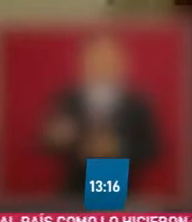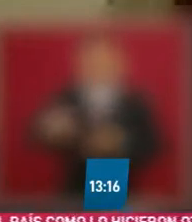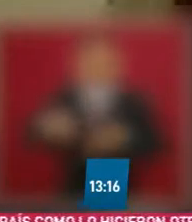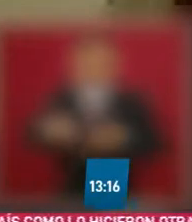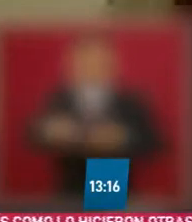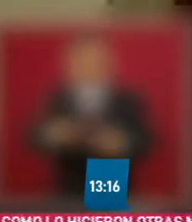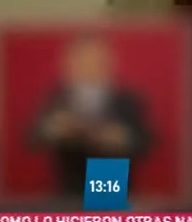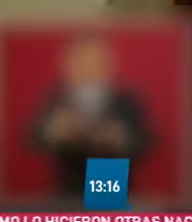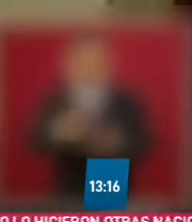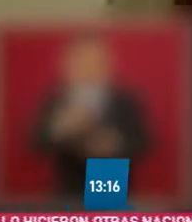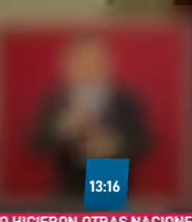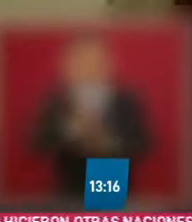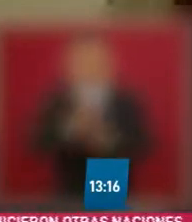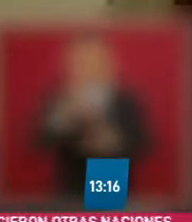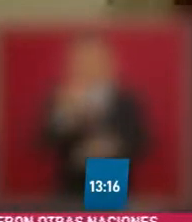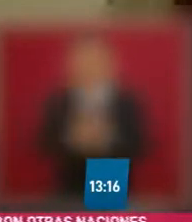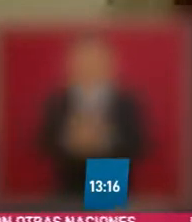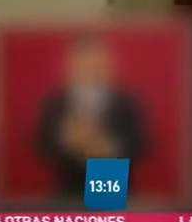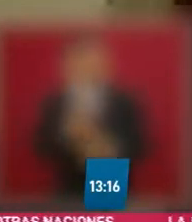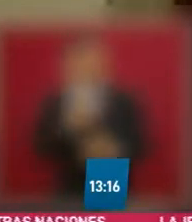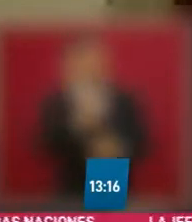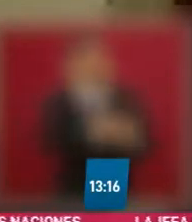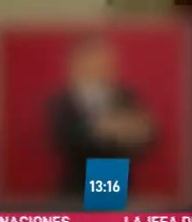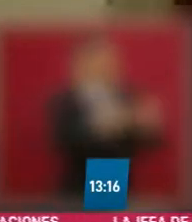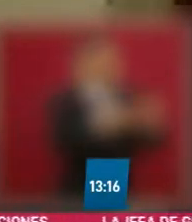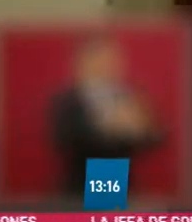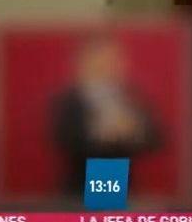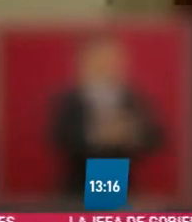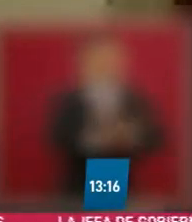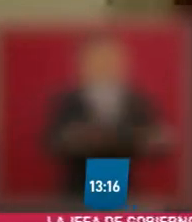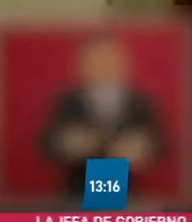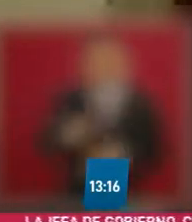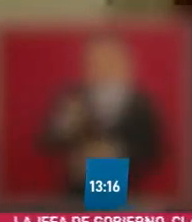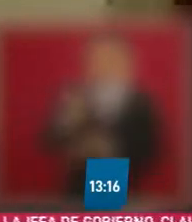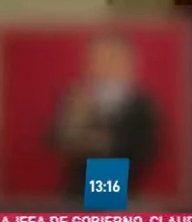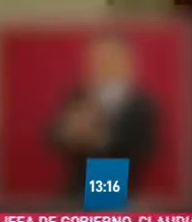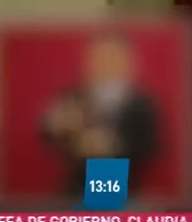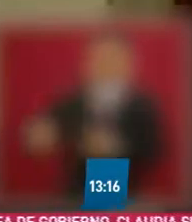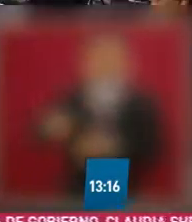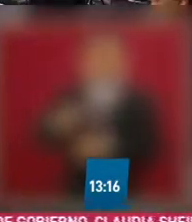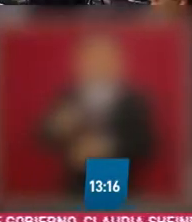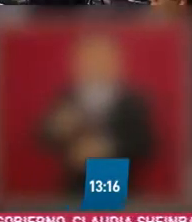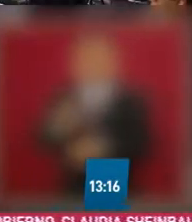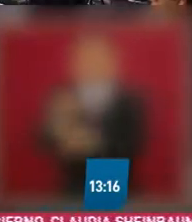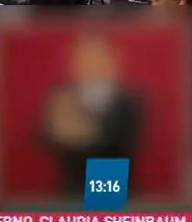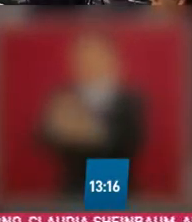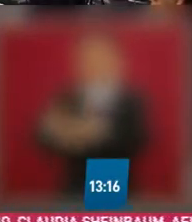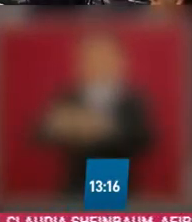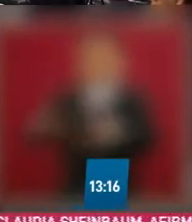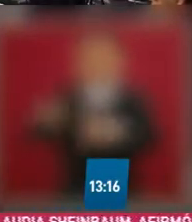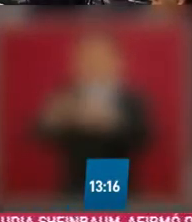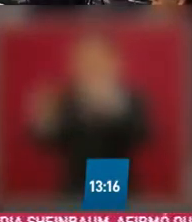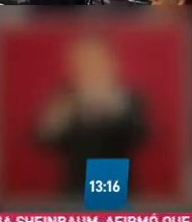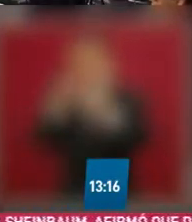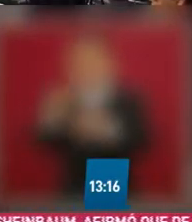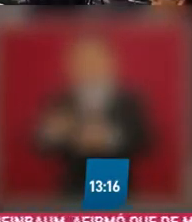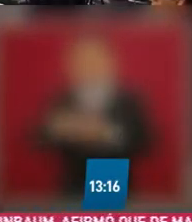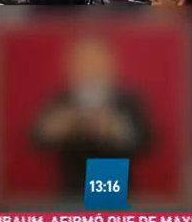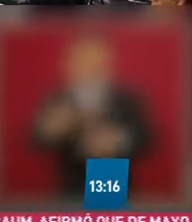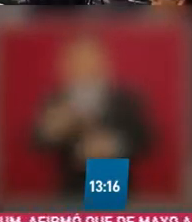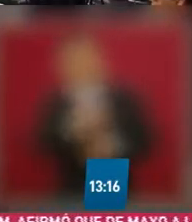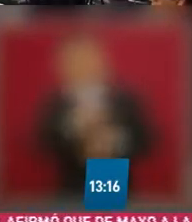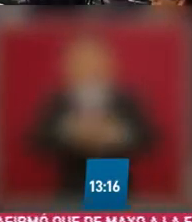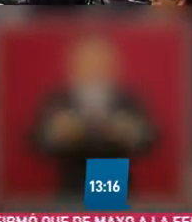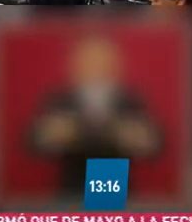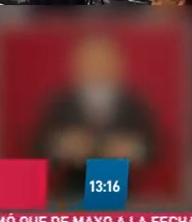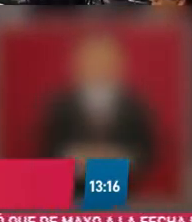de dinero a la basura y utilicen sus propios medios digitales por ni un peso más a los adversarios de México,